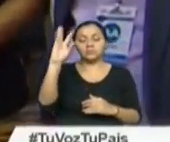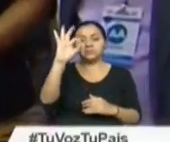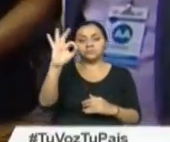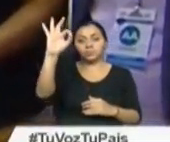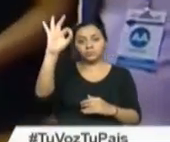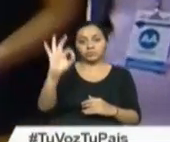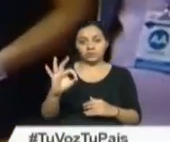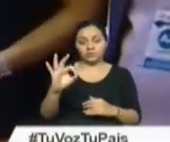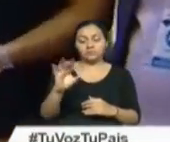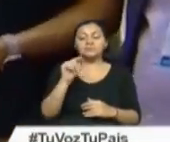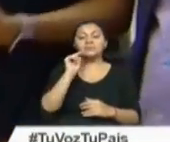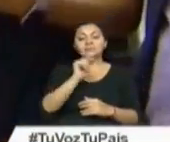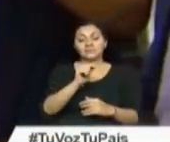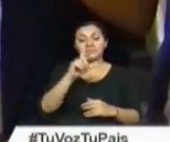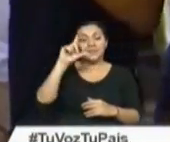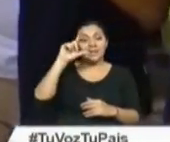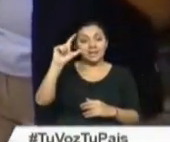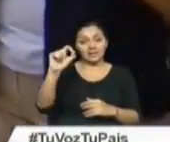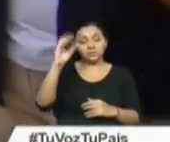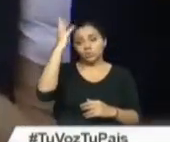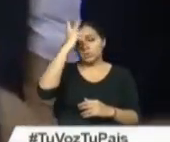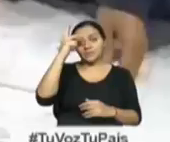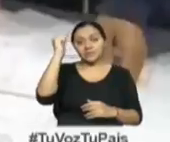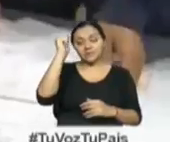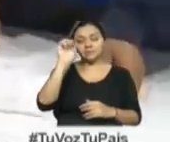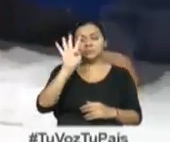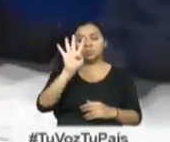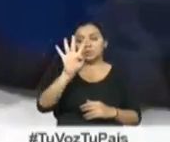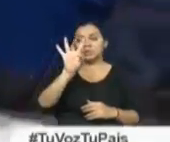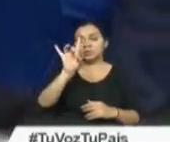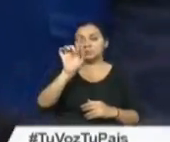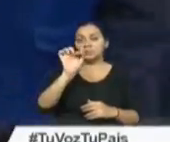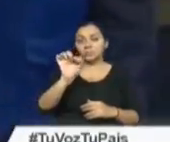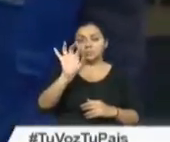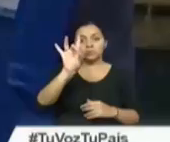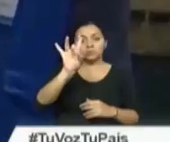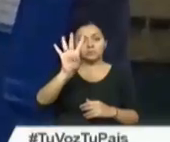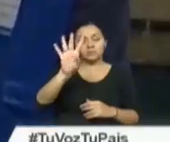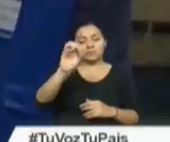51,16%, mientras que Guillermo Lasso y Andrés Páez de Creo obtuvieron el